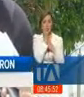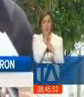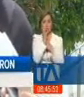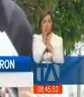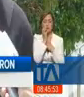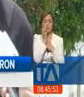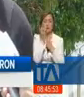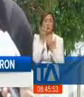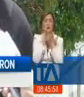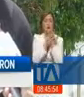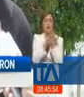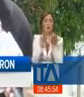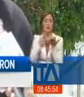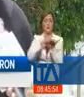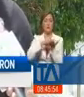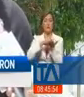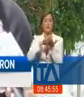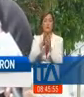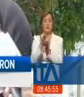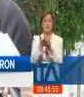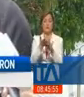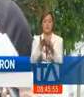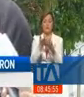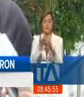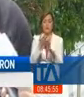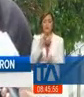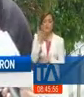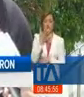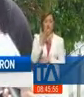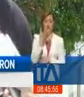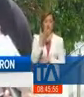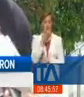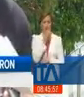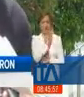las manos me sudaban, me ponía mal genio, no quería comer,